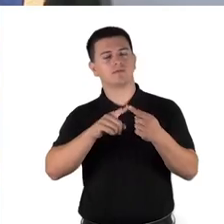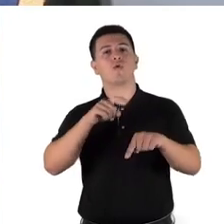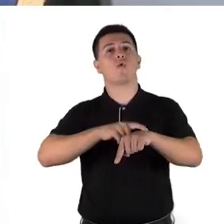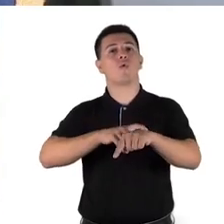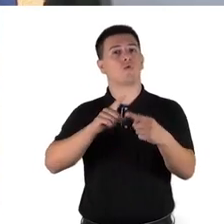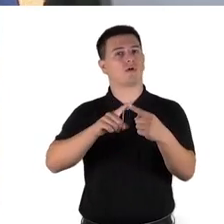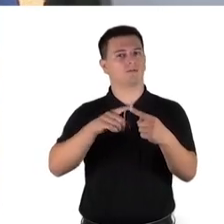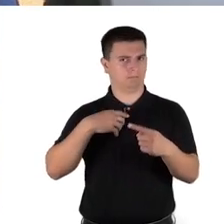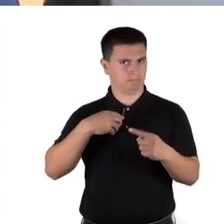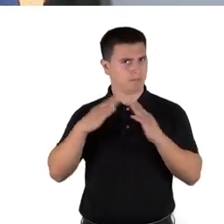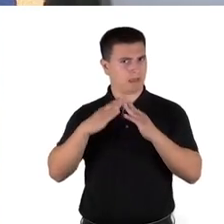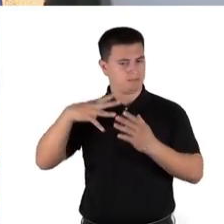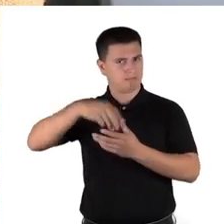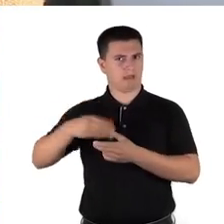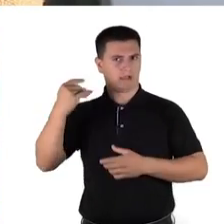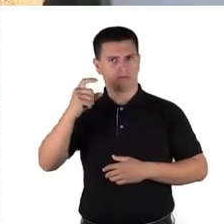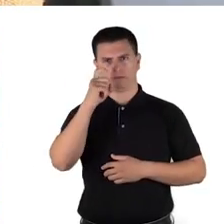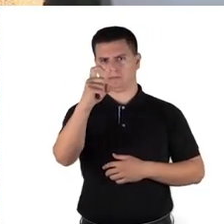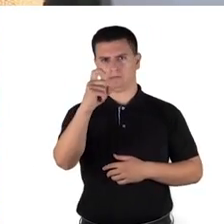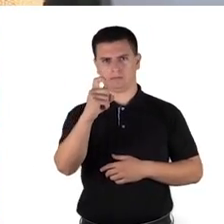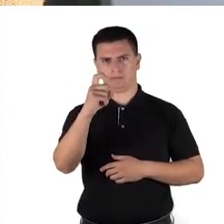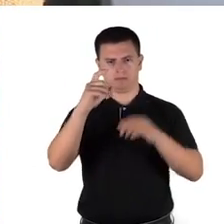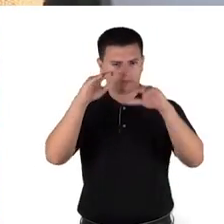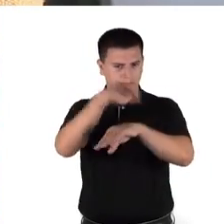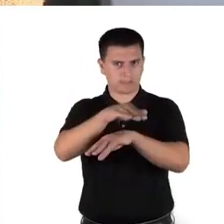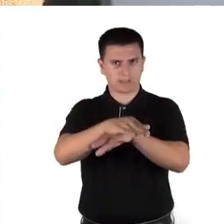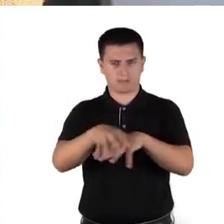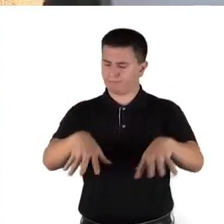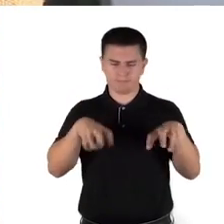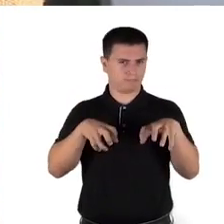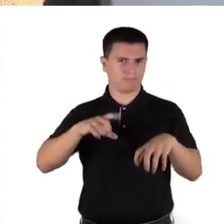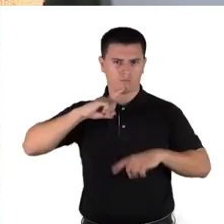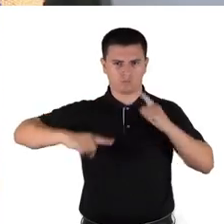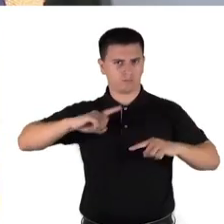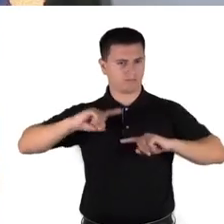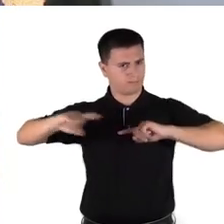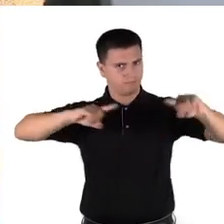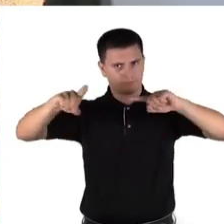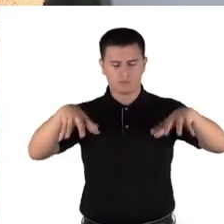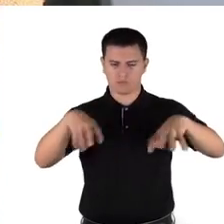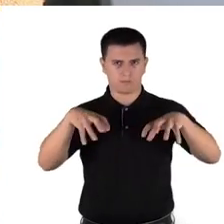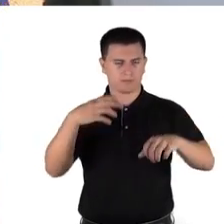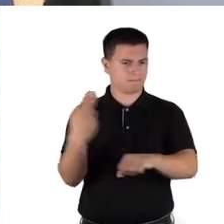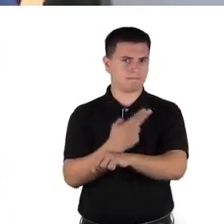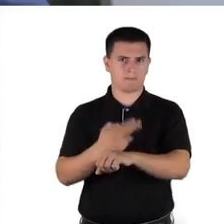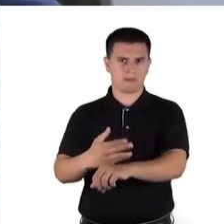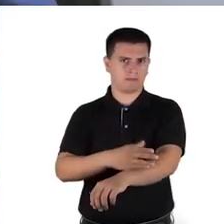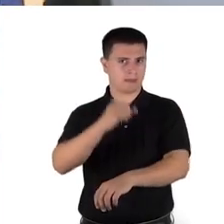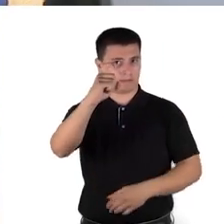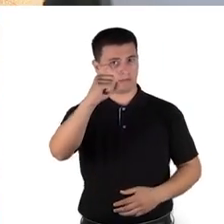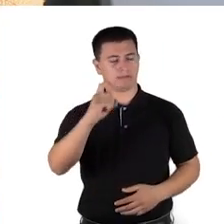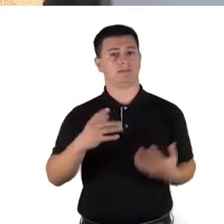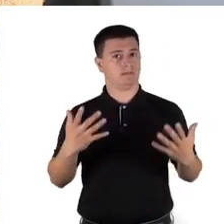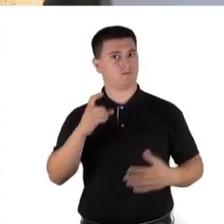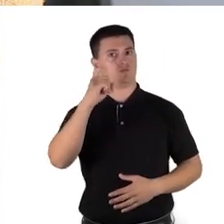cómo aprendí. Uno, la hora, porque en casa mi mamá decía a las 7 se dormía, en casa se dormía a las 7, cuatro hermanos, y era todo un